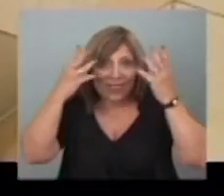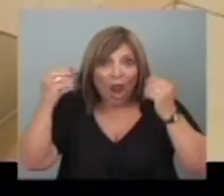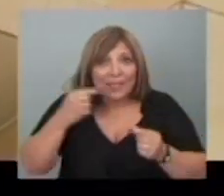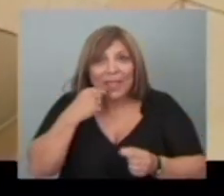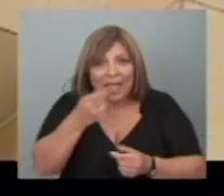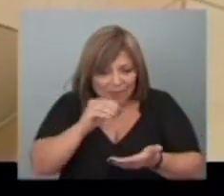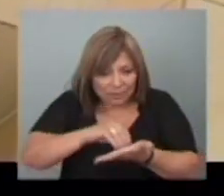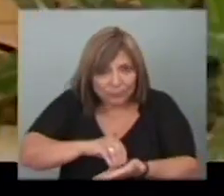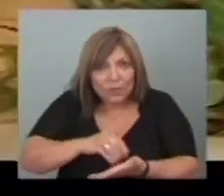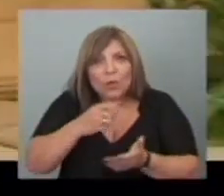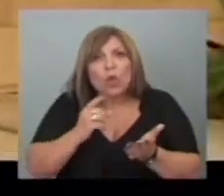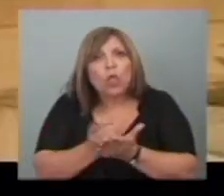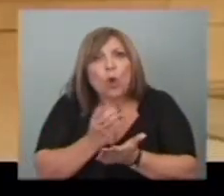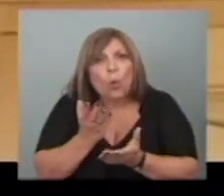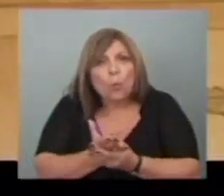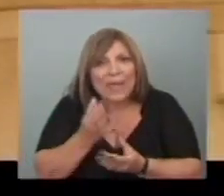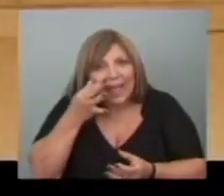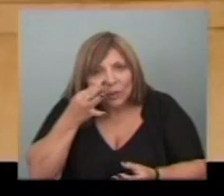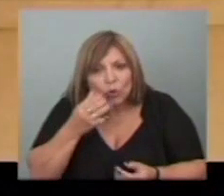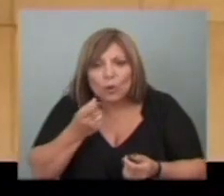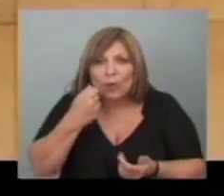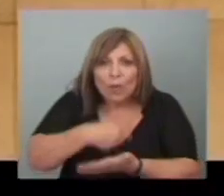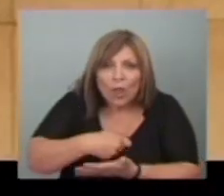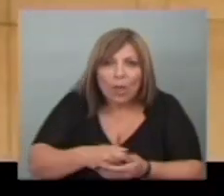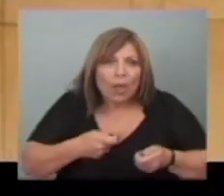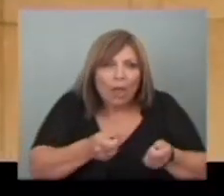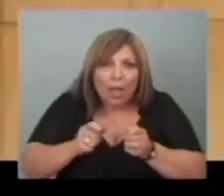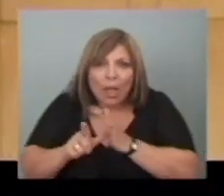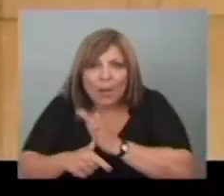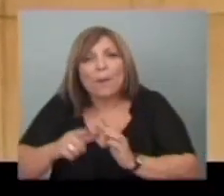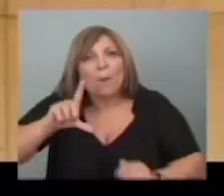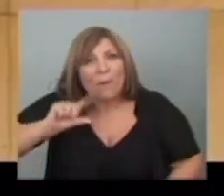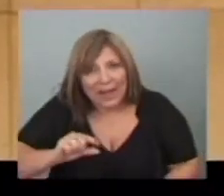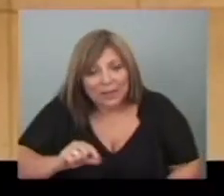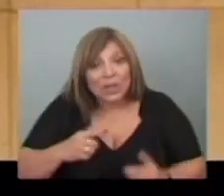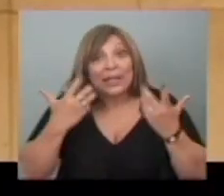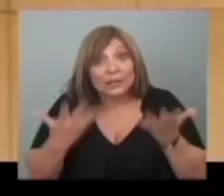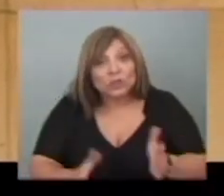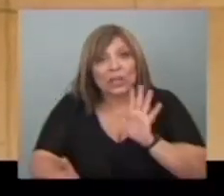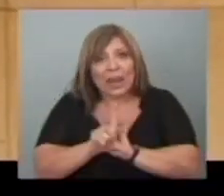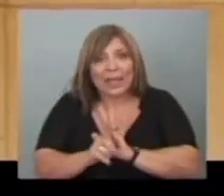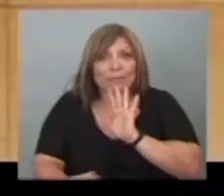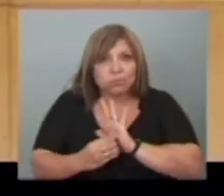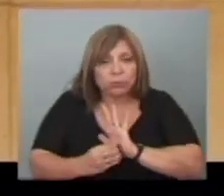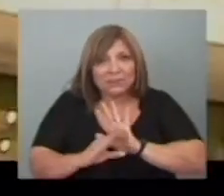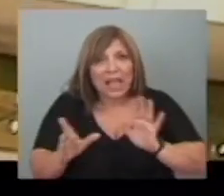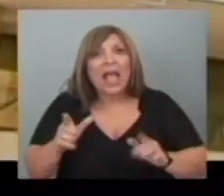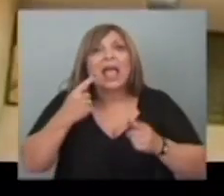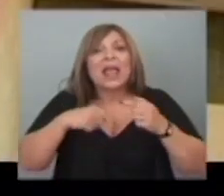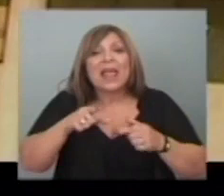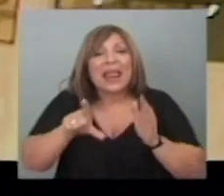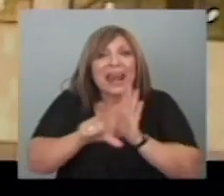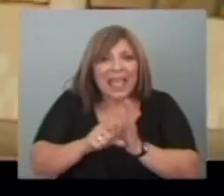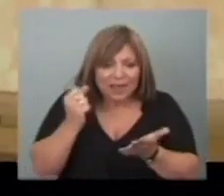autenticar documentos en un procedimiento menos costoso y burocrático. Asimismo, se estableció por ley que las legalizaciones